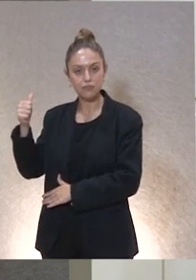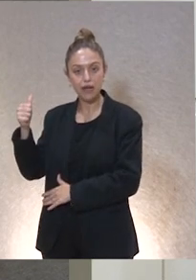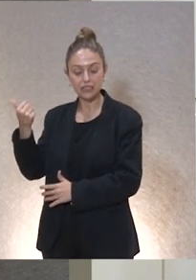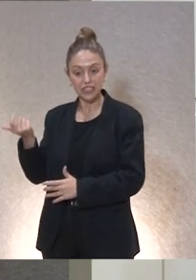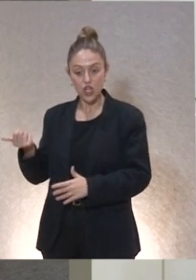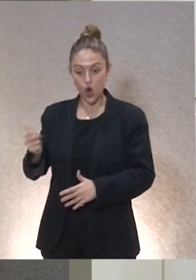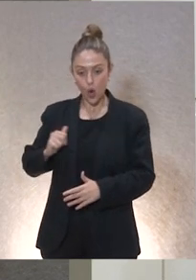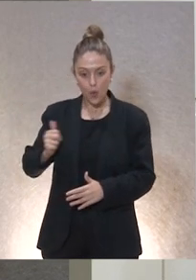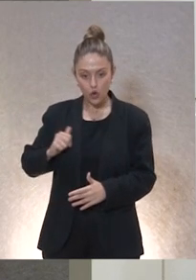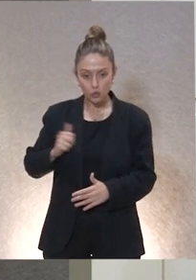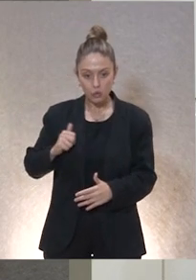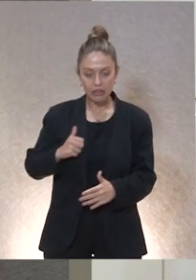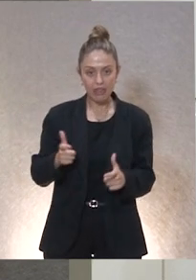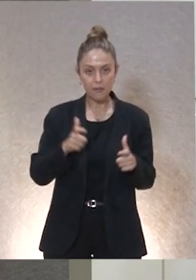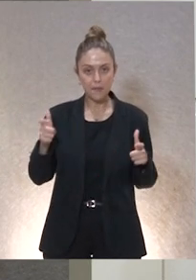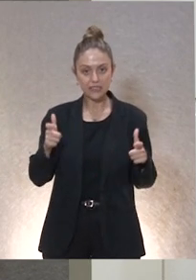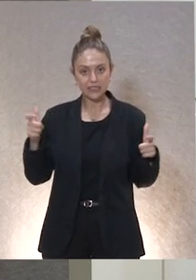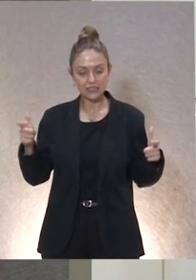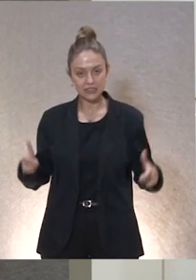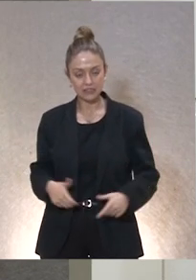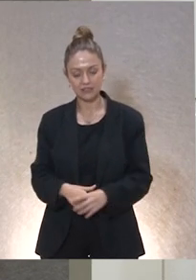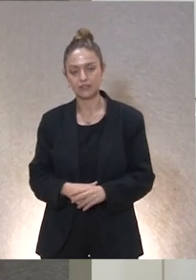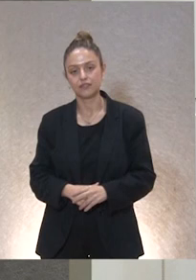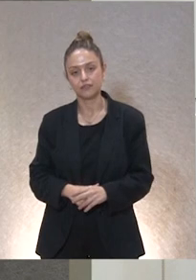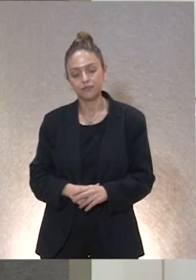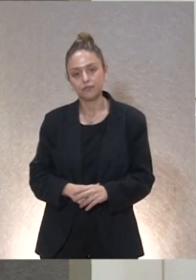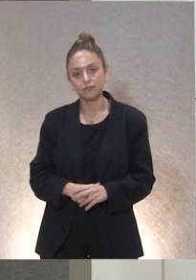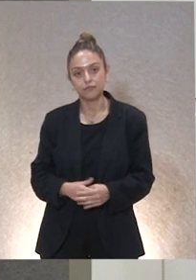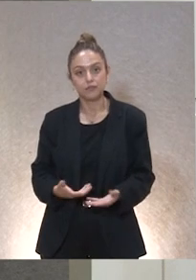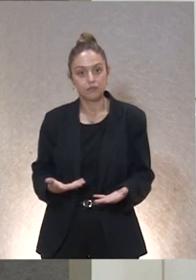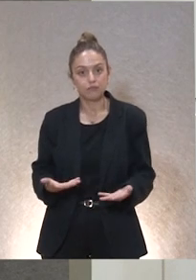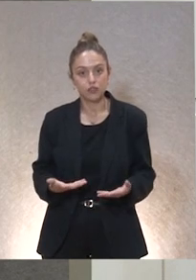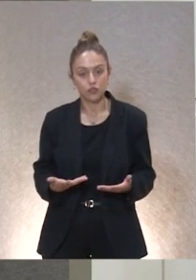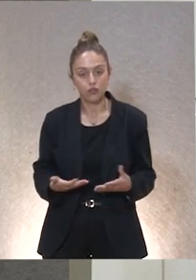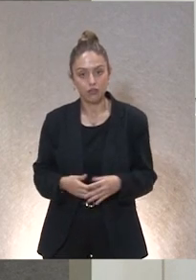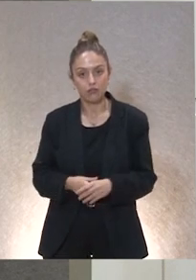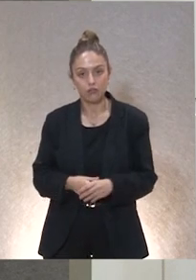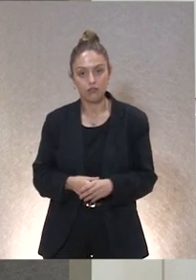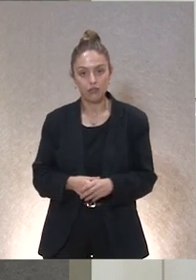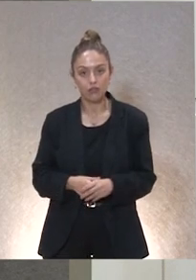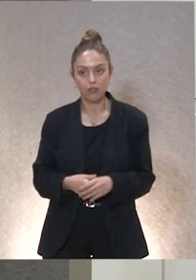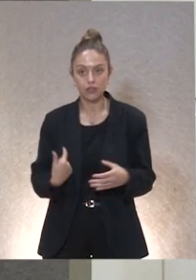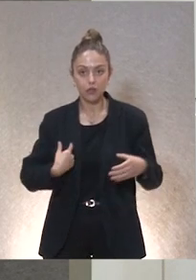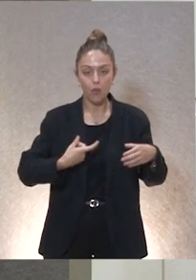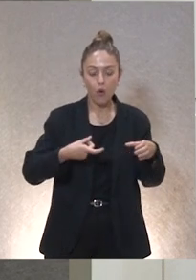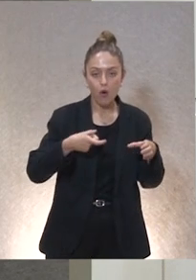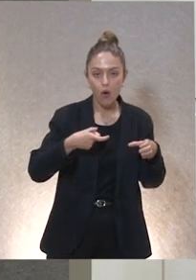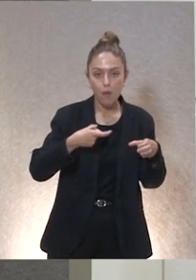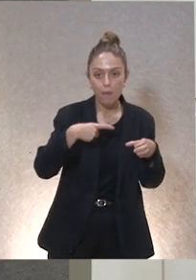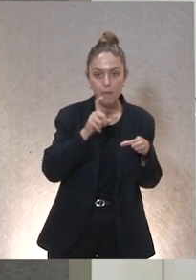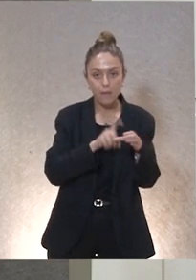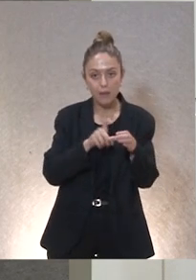más oportunidades eh con lo cual contribuimos más a